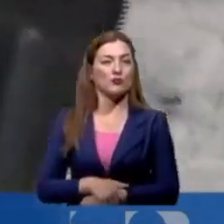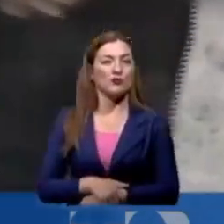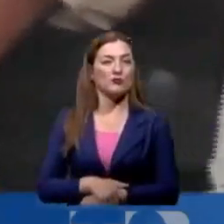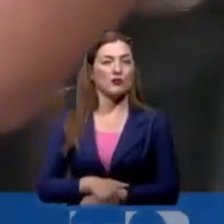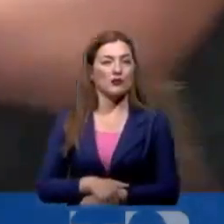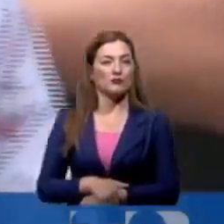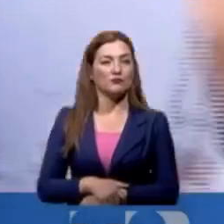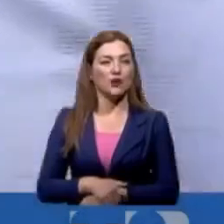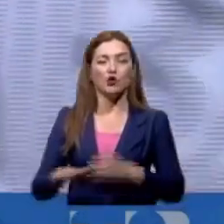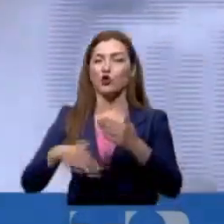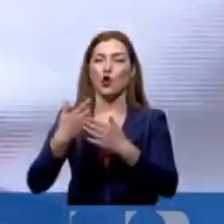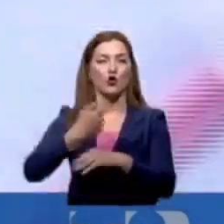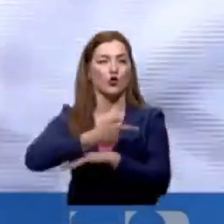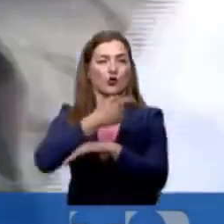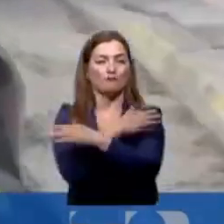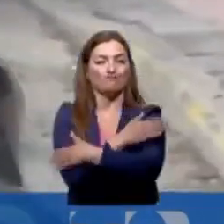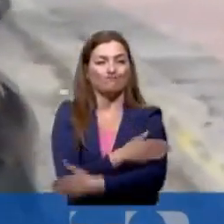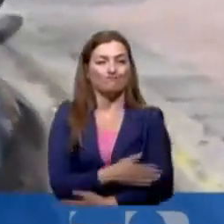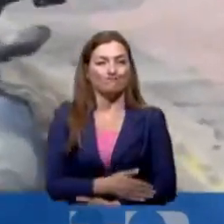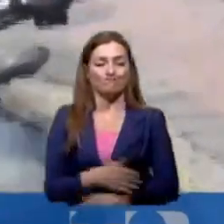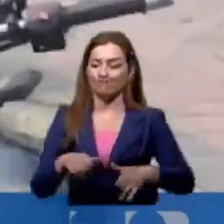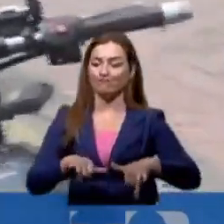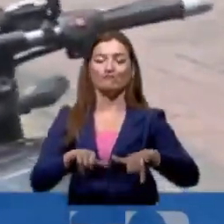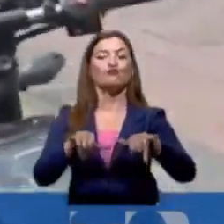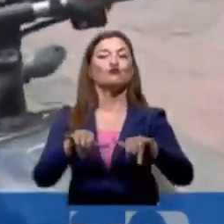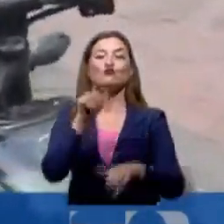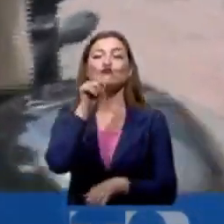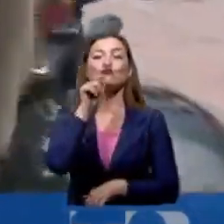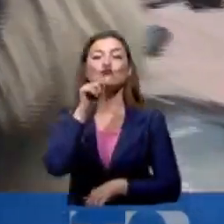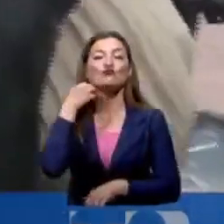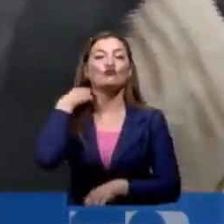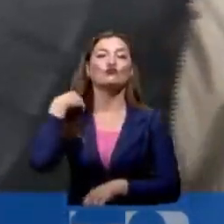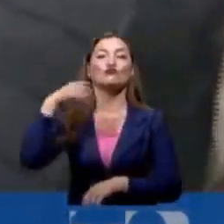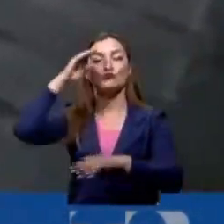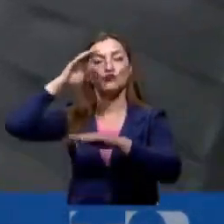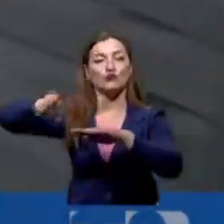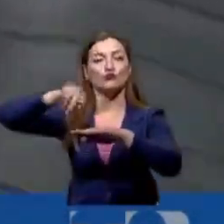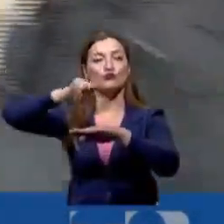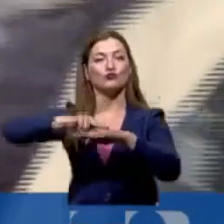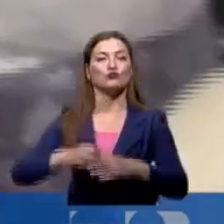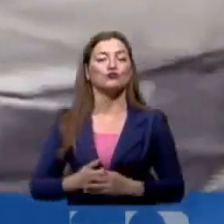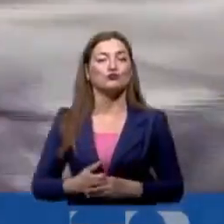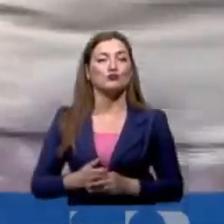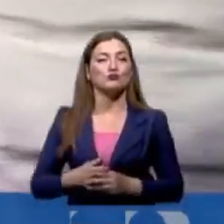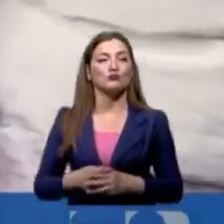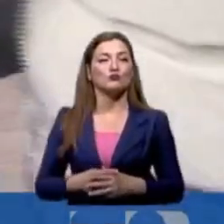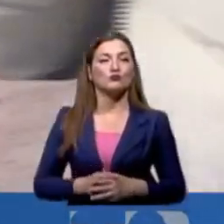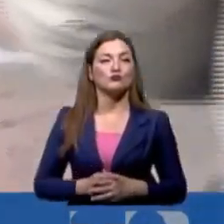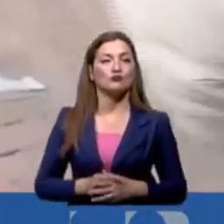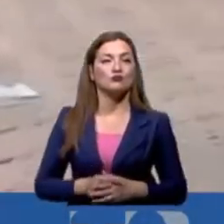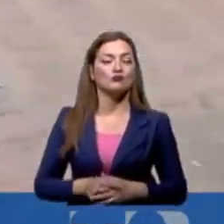se hace todos los días, es constante este decomiso por parte de la policía en este sector, en el